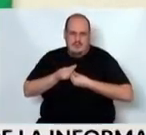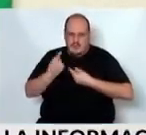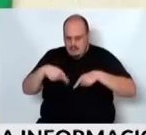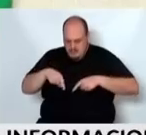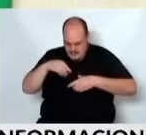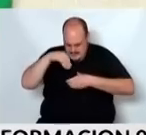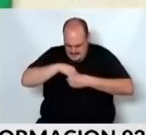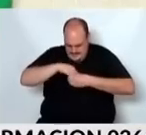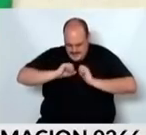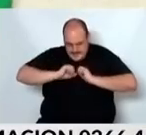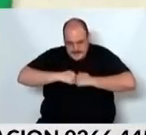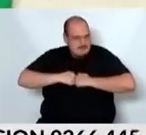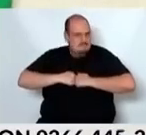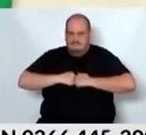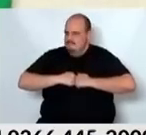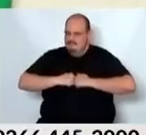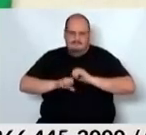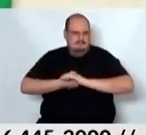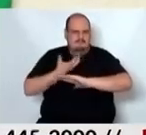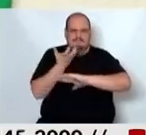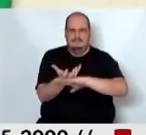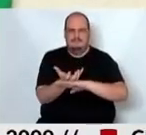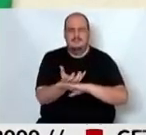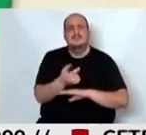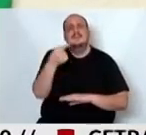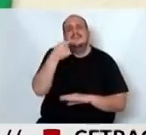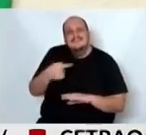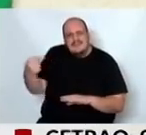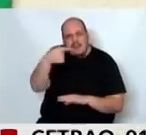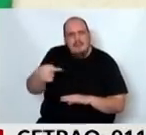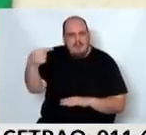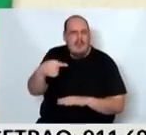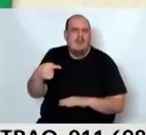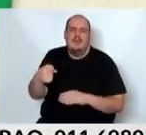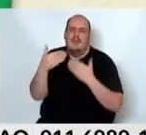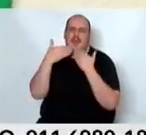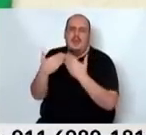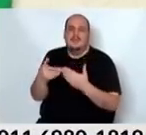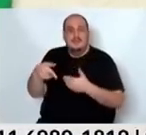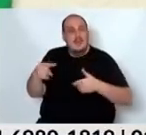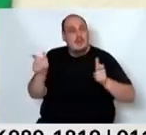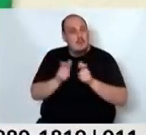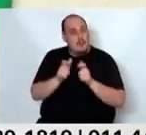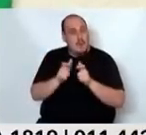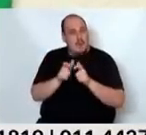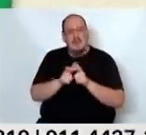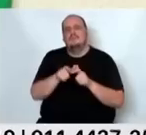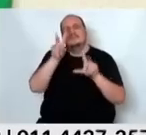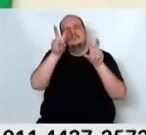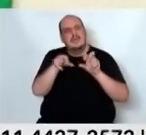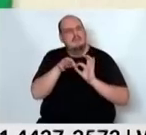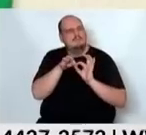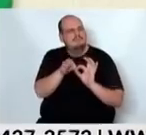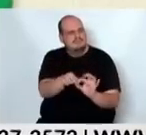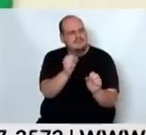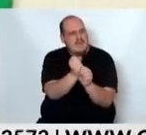pasa. Quiero agradecer, como todas las semanas, a la gente que también hace posible que este programa, que se comprometen